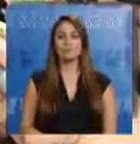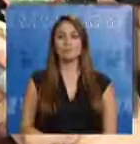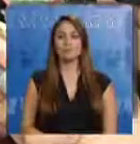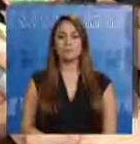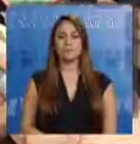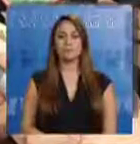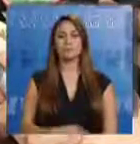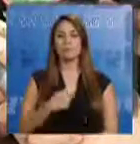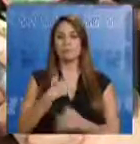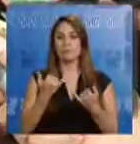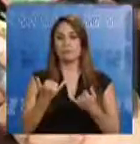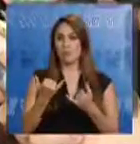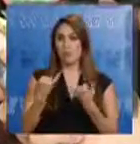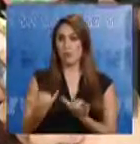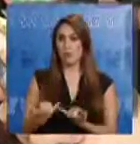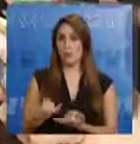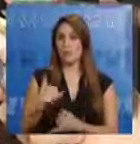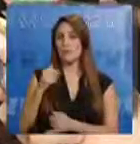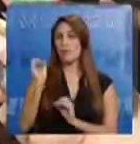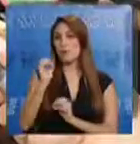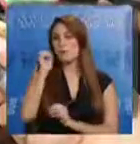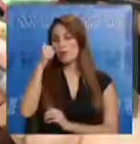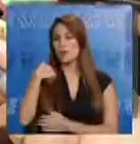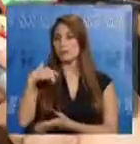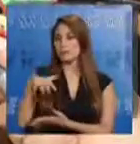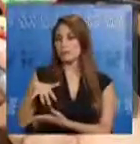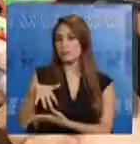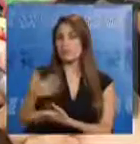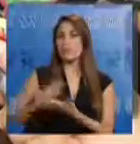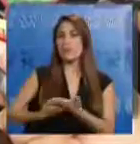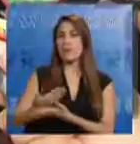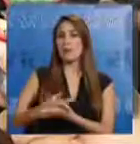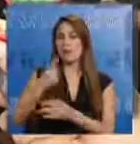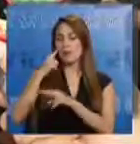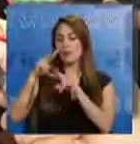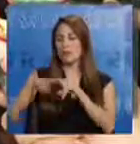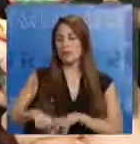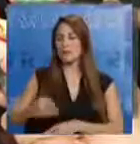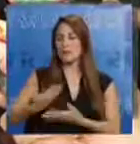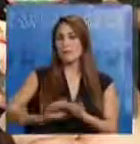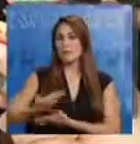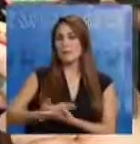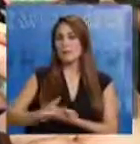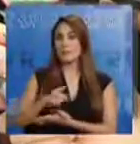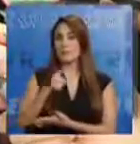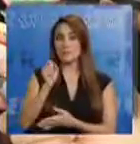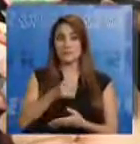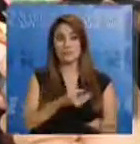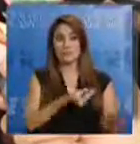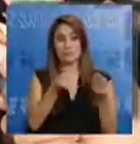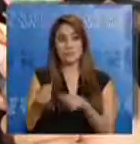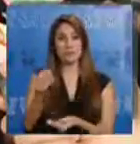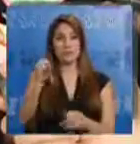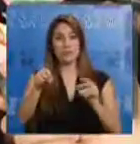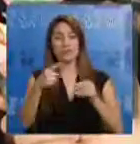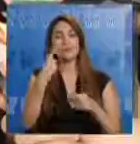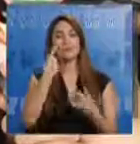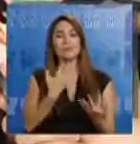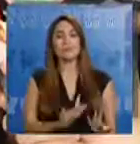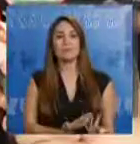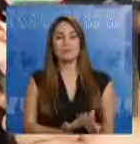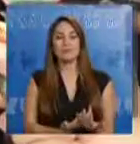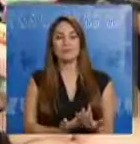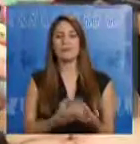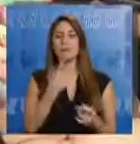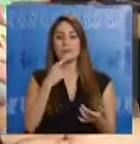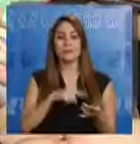Estamos analizando a partir de hoy, de mañana, los documentos que han entregado. Ojalá que hayan entregado, depende de ellos. Si no han entregado,